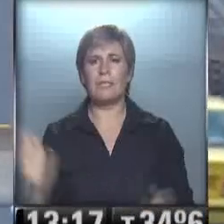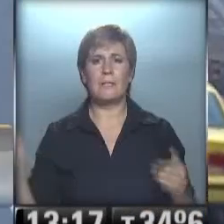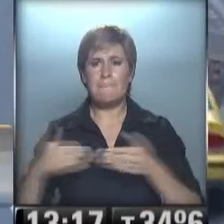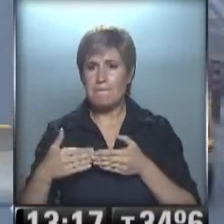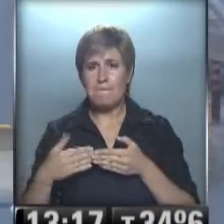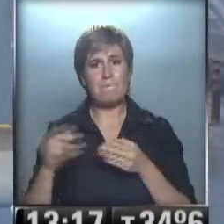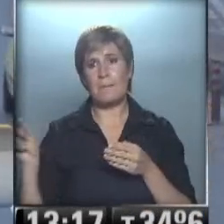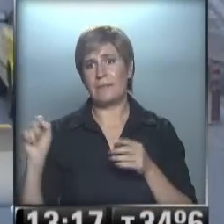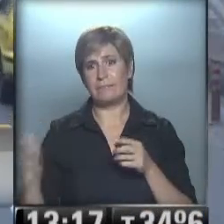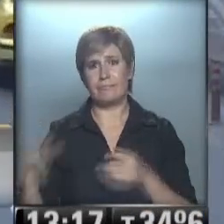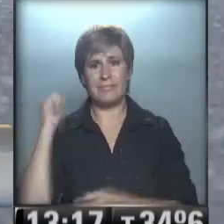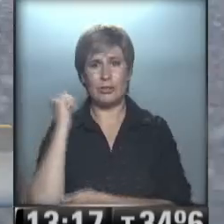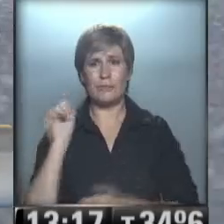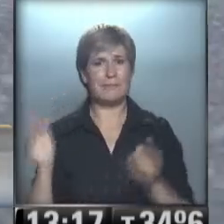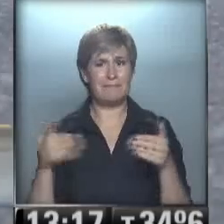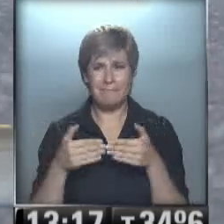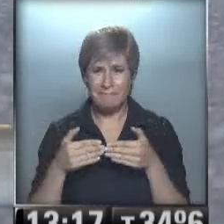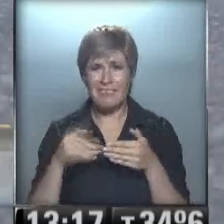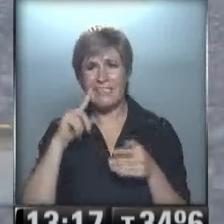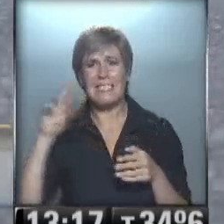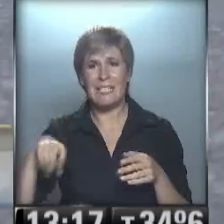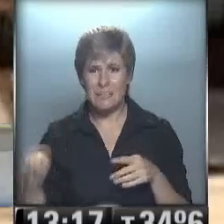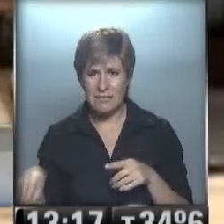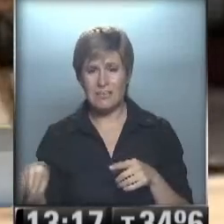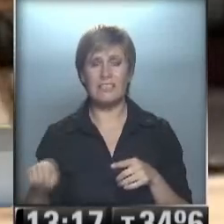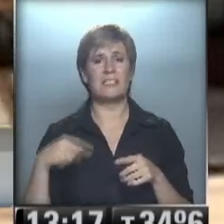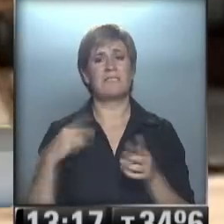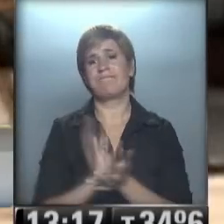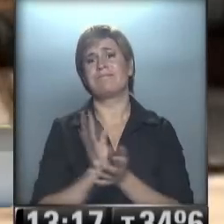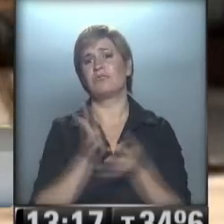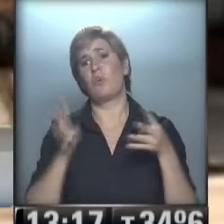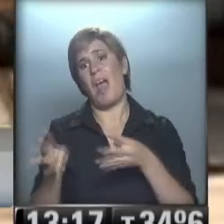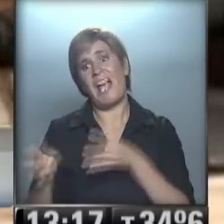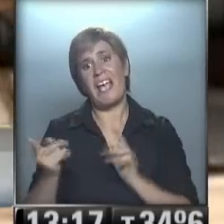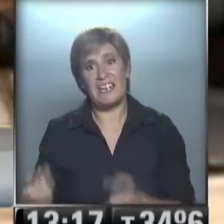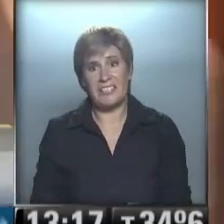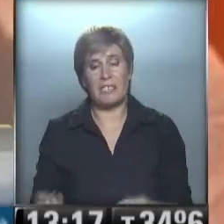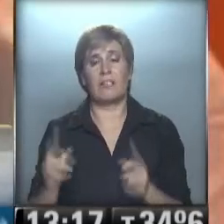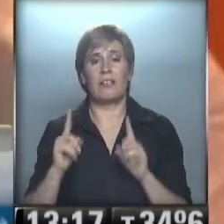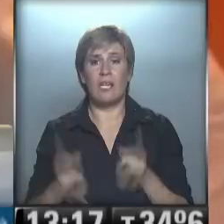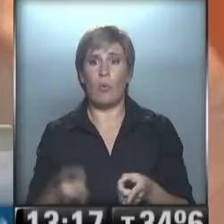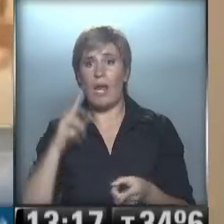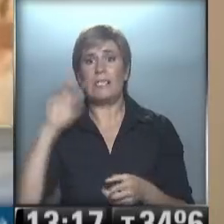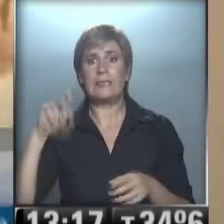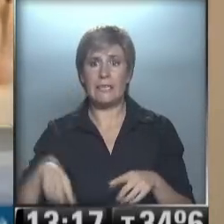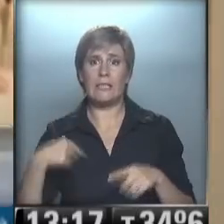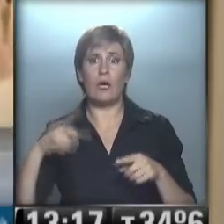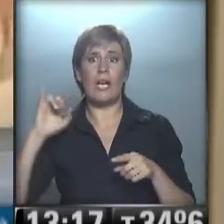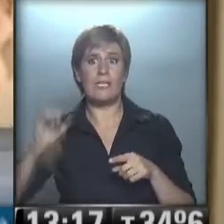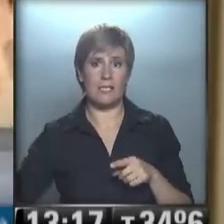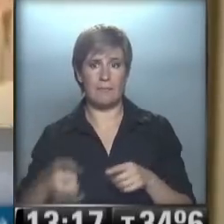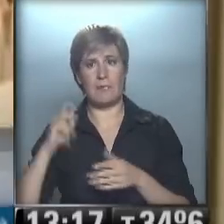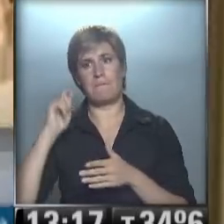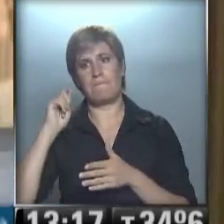ser considerado en sí mismo un acto de guerra y que asfixia a su economía, Irán aceptó ahora una serie de